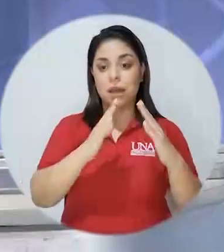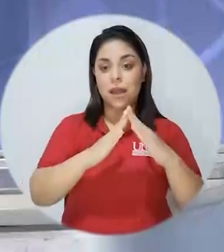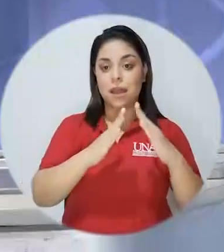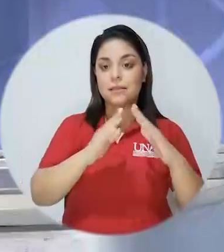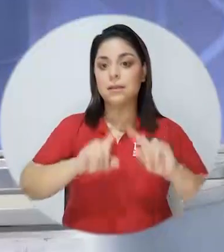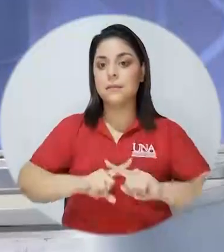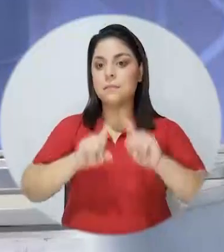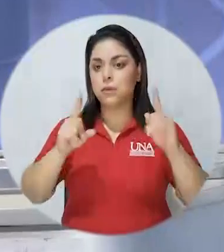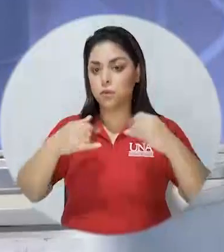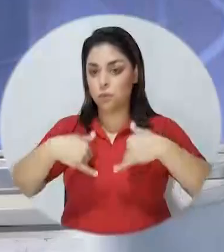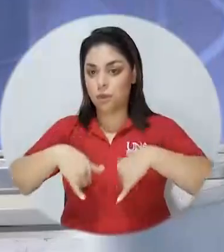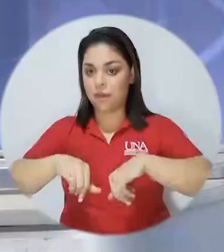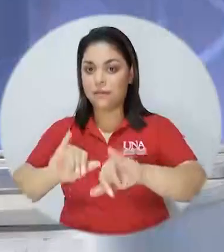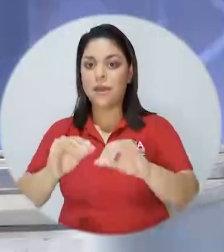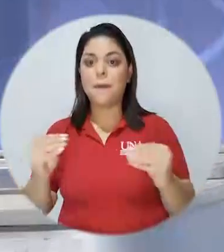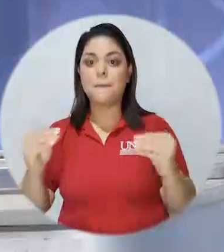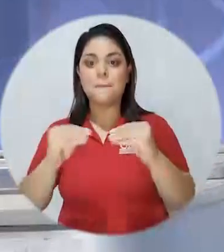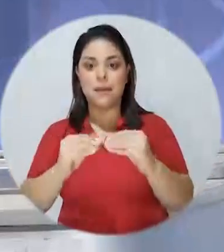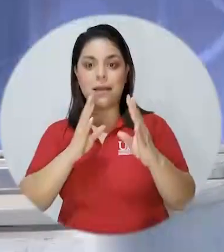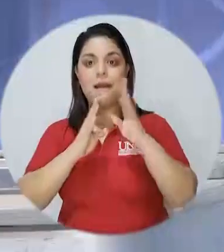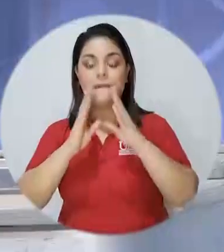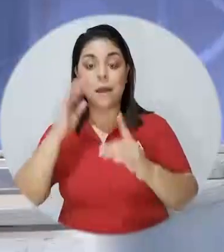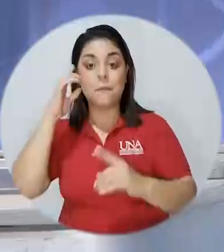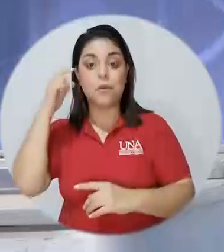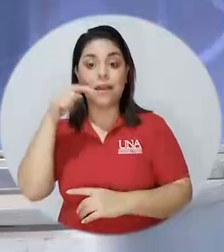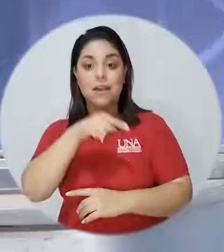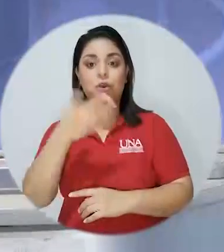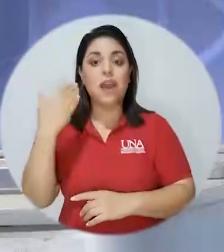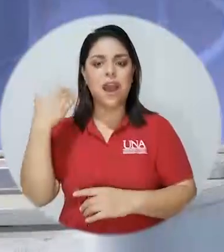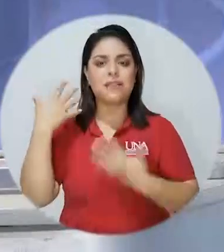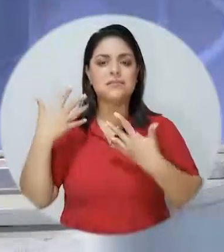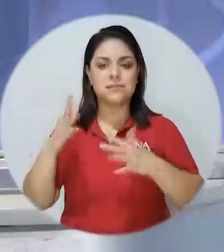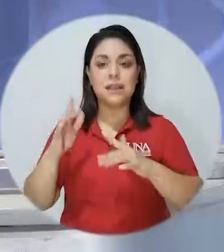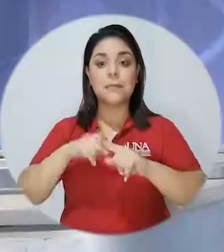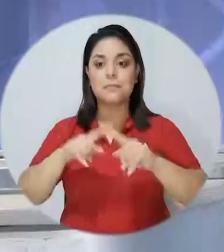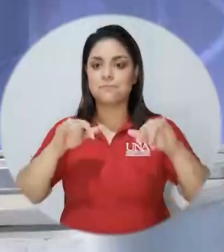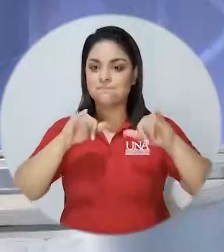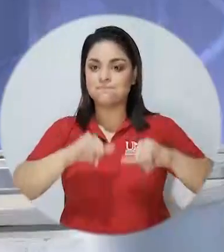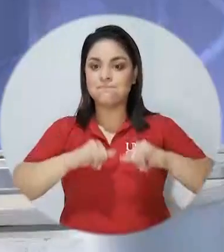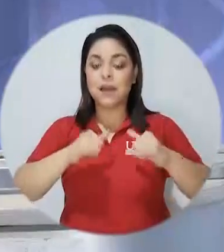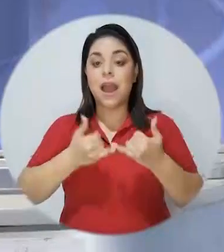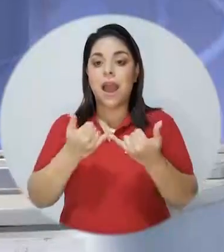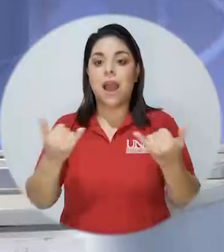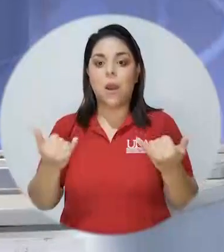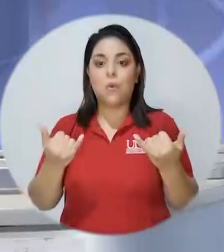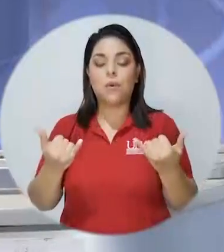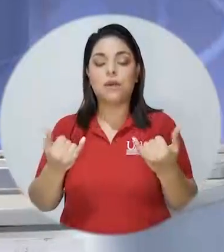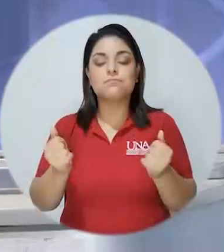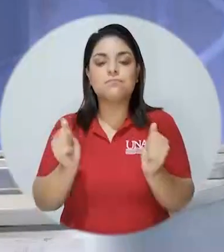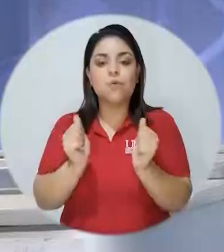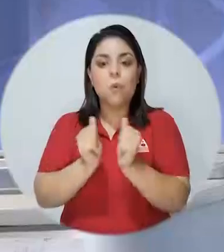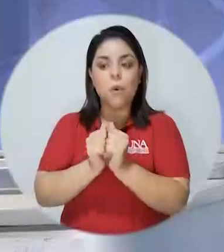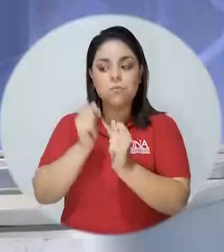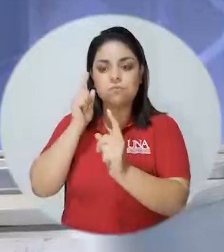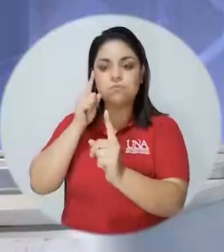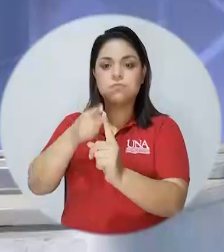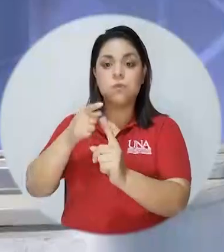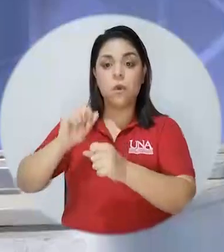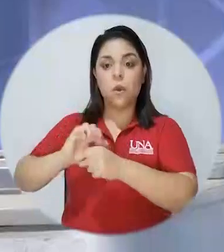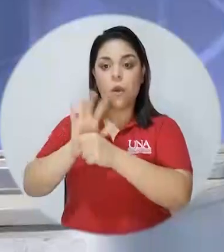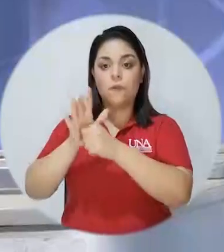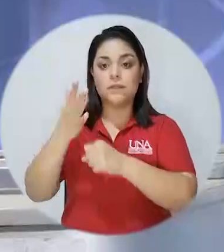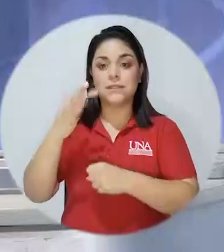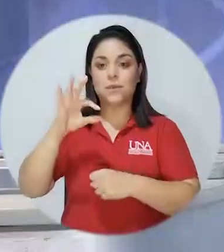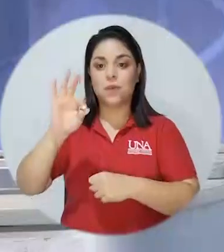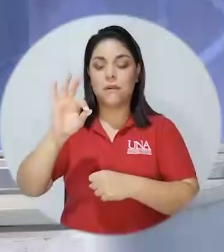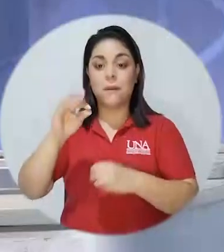hablar, porque en definitiva es algo que había llegado para quedarse, pero con el marco de la pandemia por la COVID-19, pues en definitiva